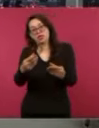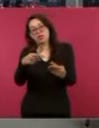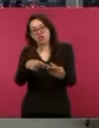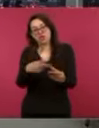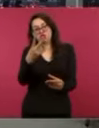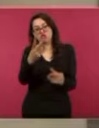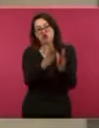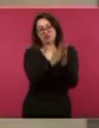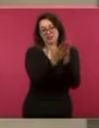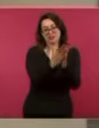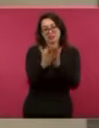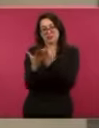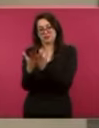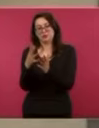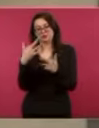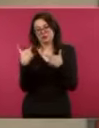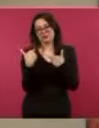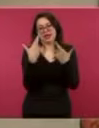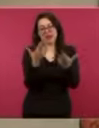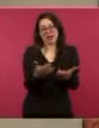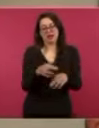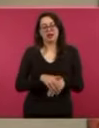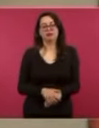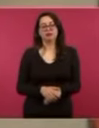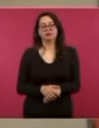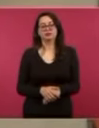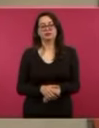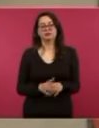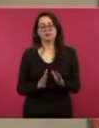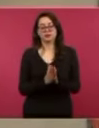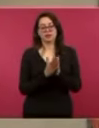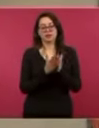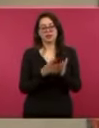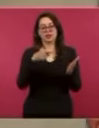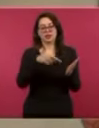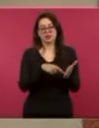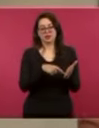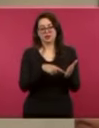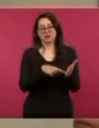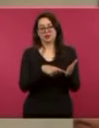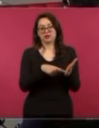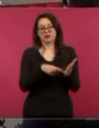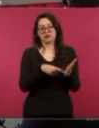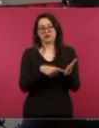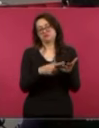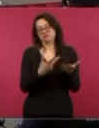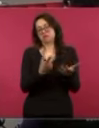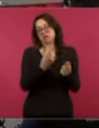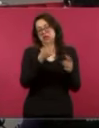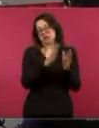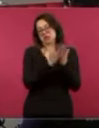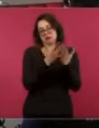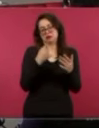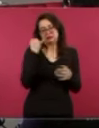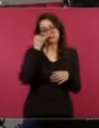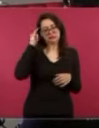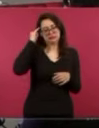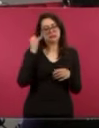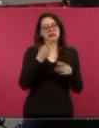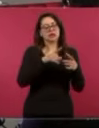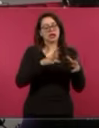Calimán. Uno de ellos es El legado de Cali, de Ek Shavit, editorial Camite. Cuenta quiénes fueron los